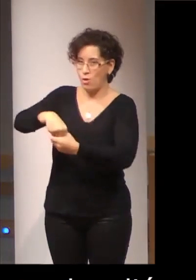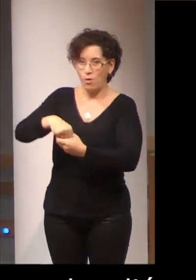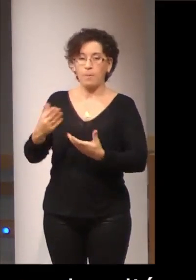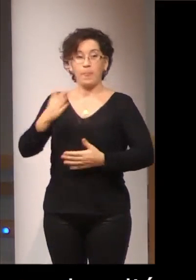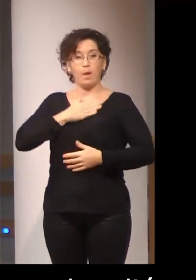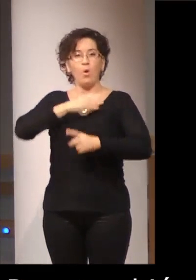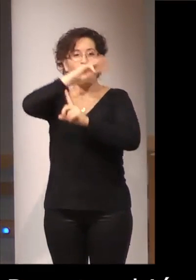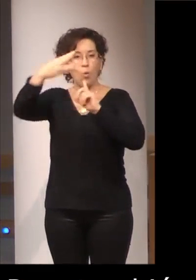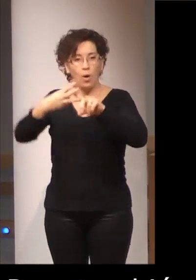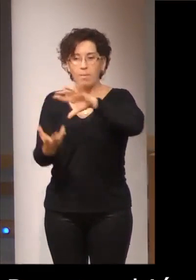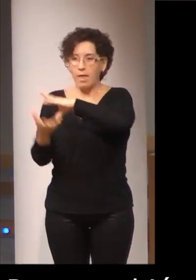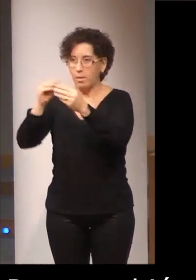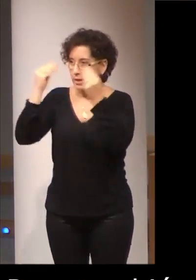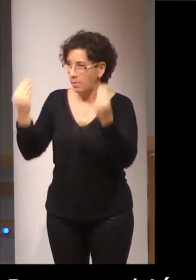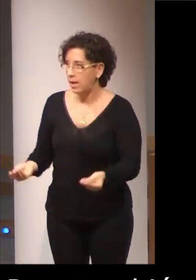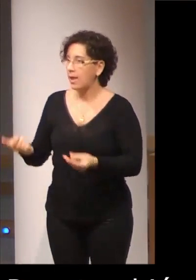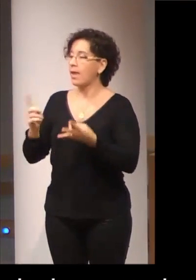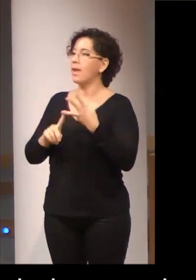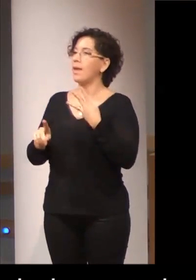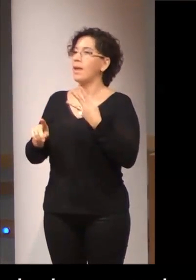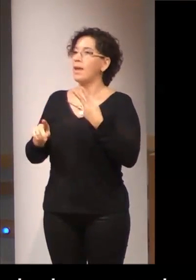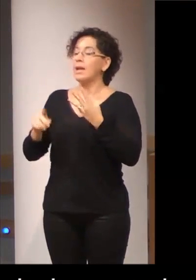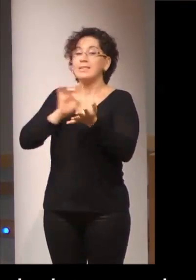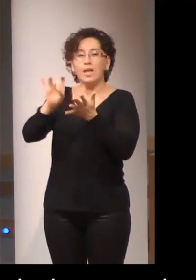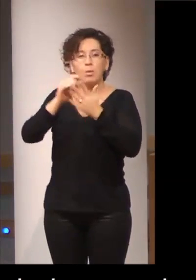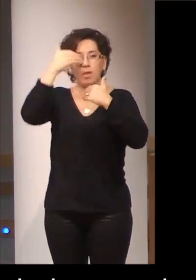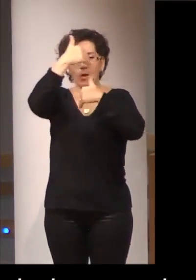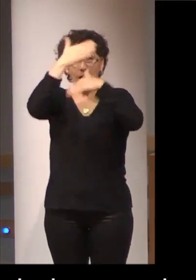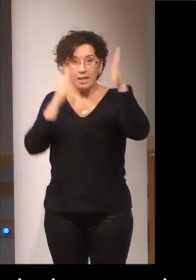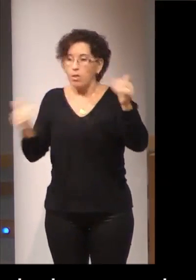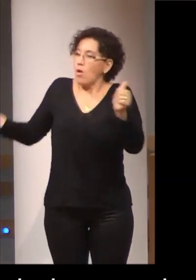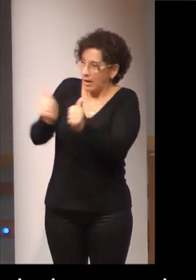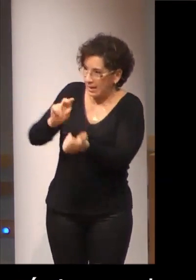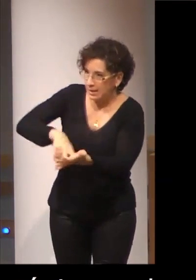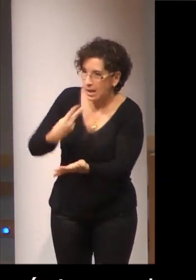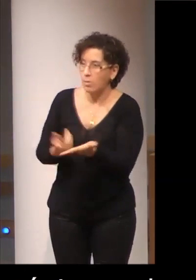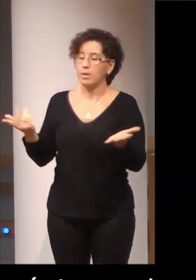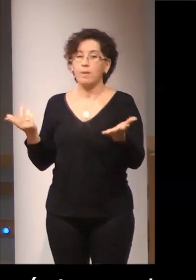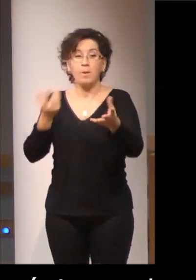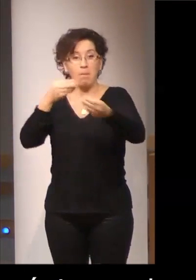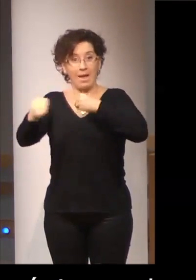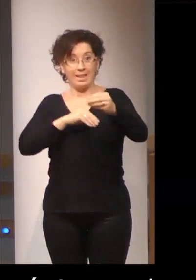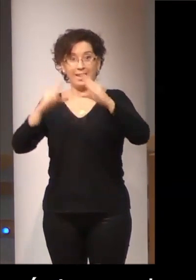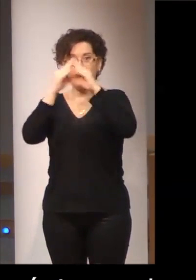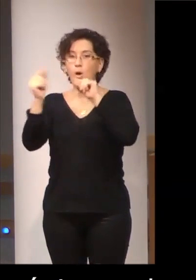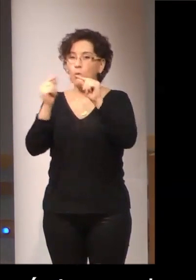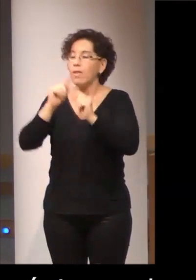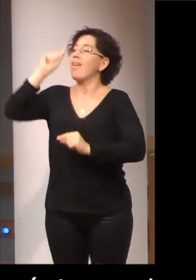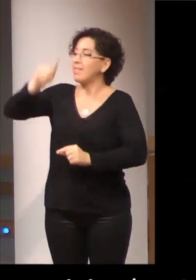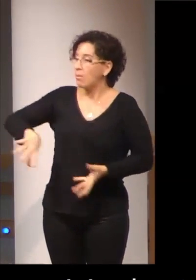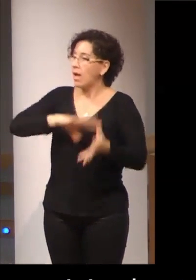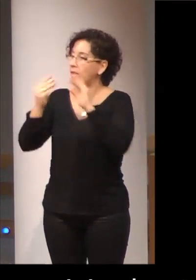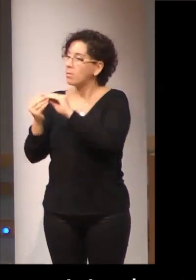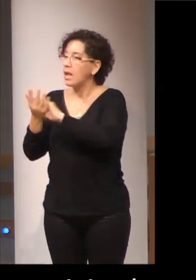página web se adaptara, que tuvieran un servicio de atención con intérpretes y que los materiales de la UNED se adaptaran a la lengua de signos catalana.